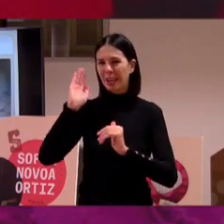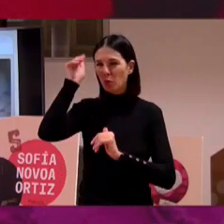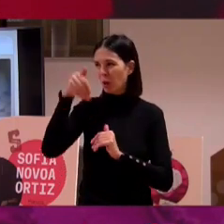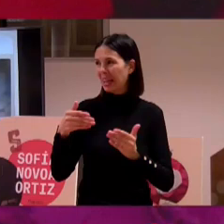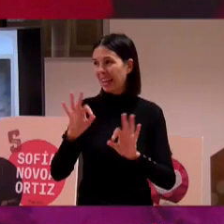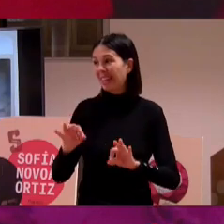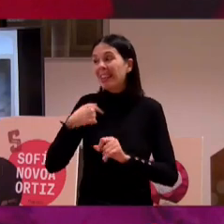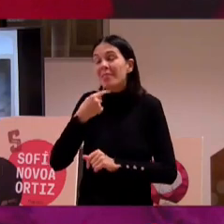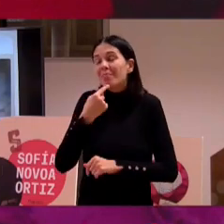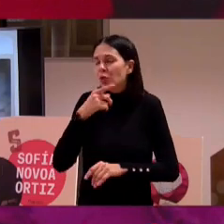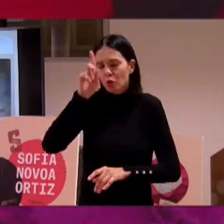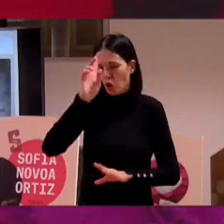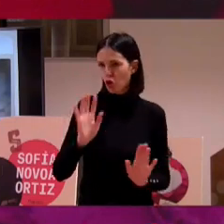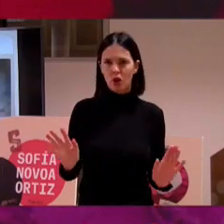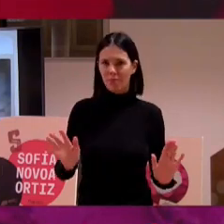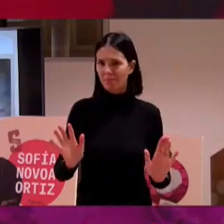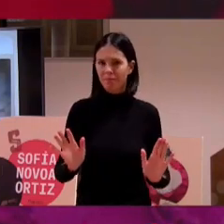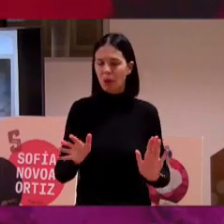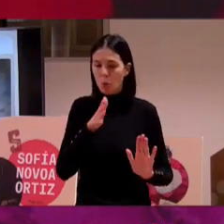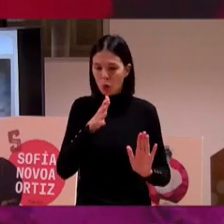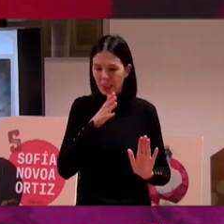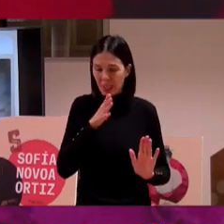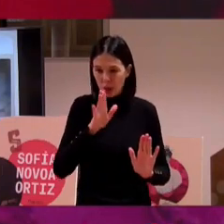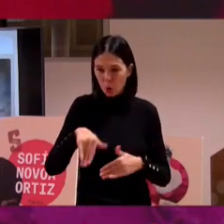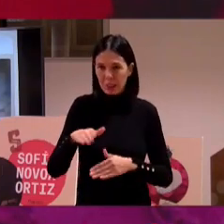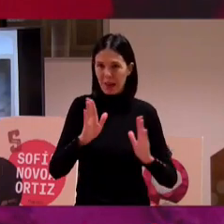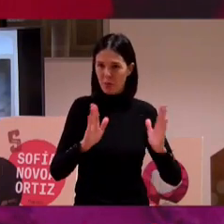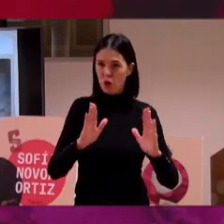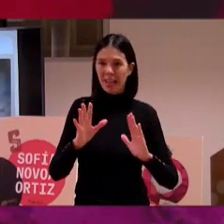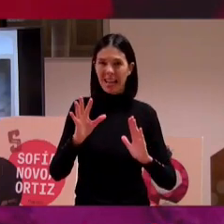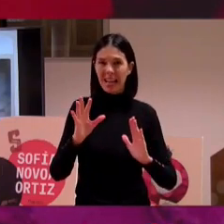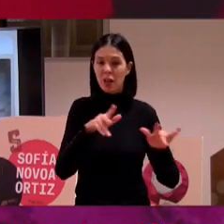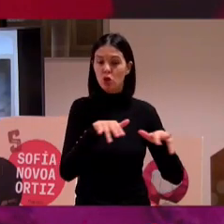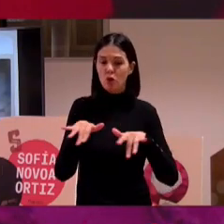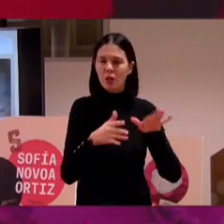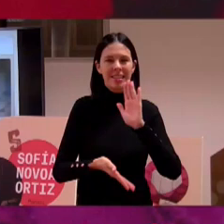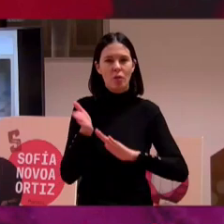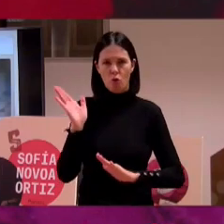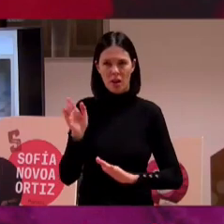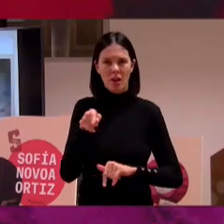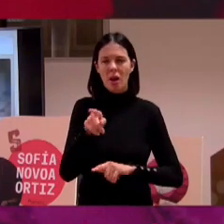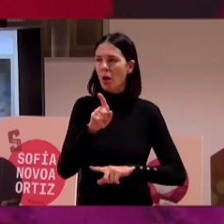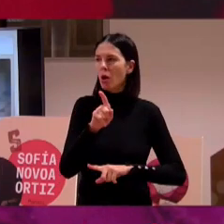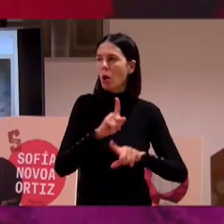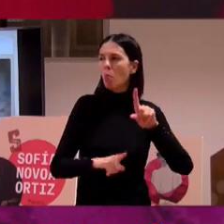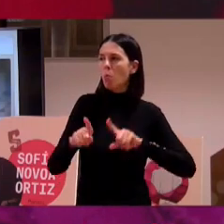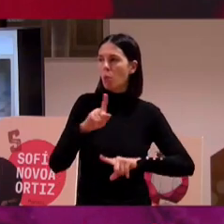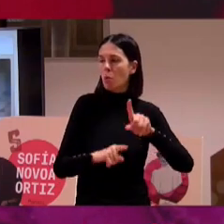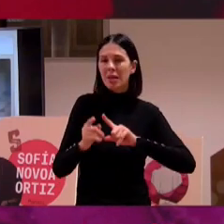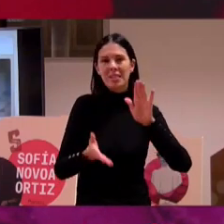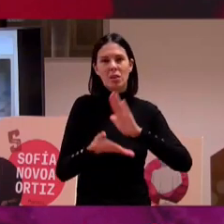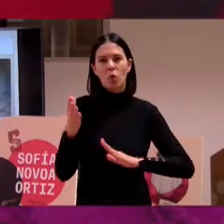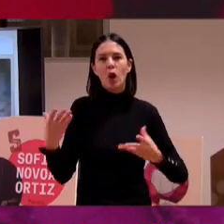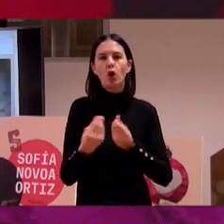ya no lo sé, porque no. El último año ella se fue, tuvo problemas y se fue con sus